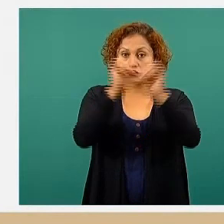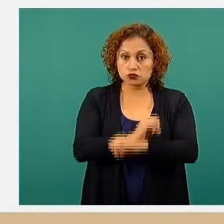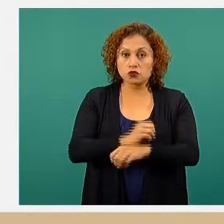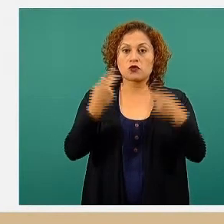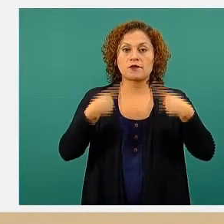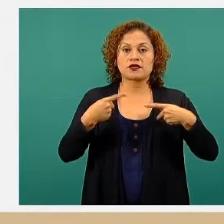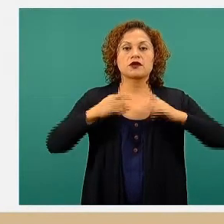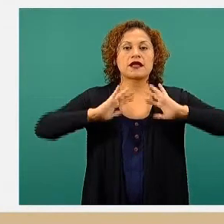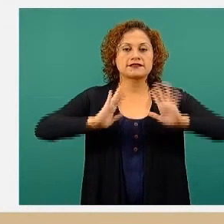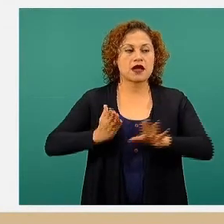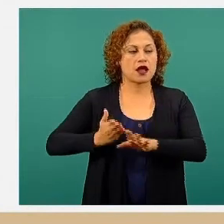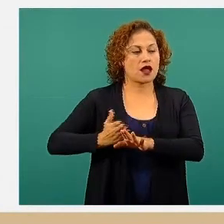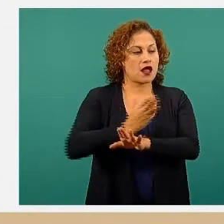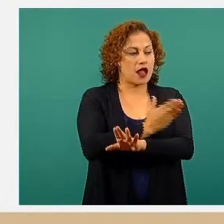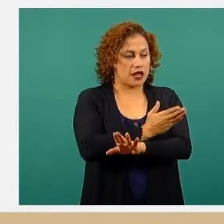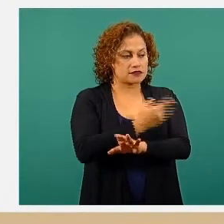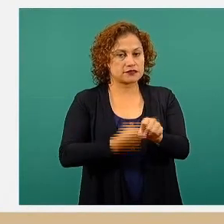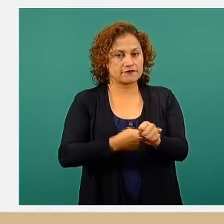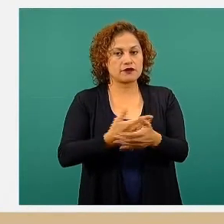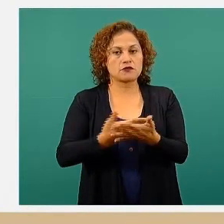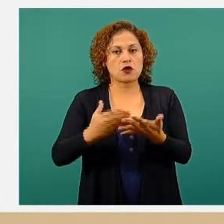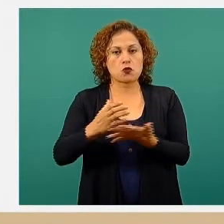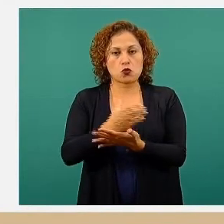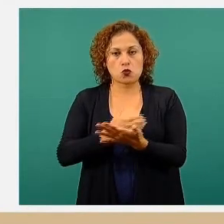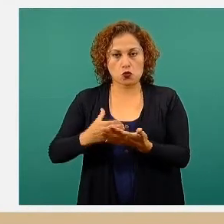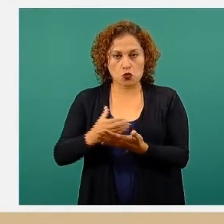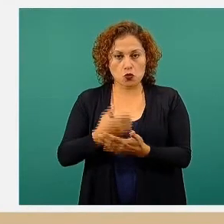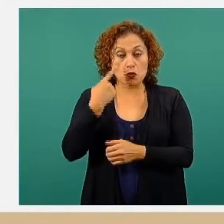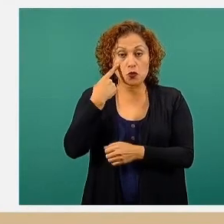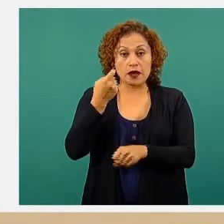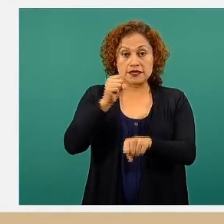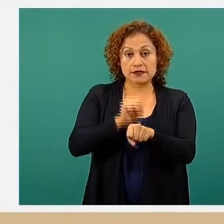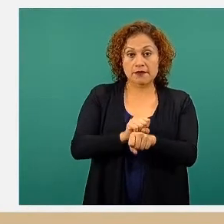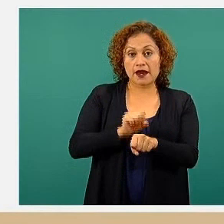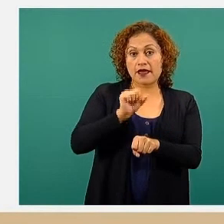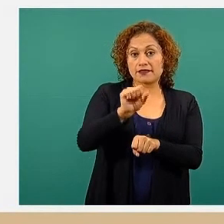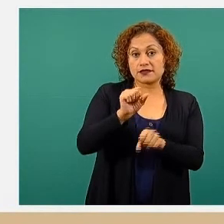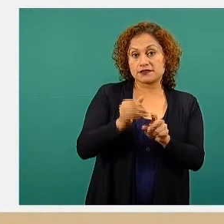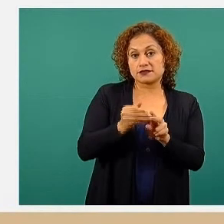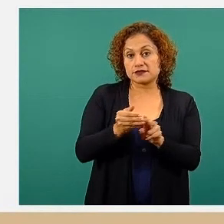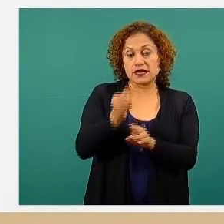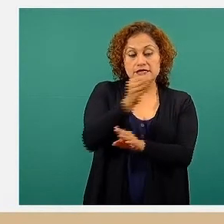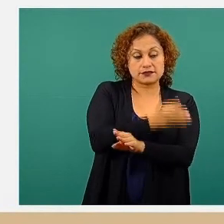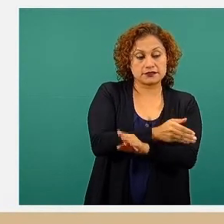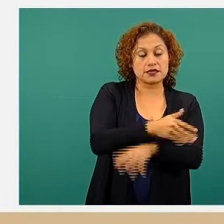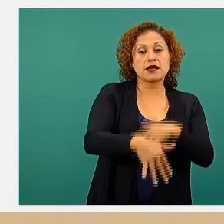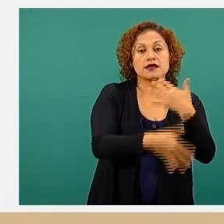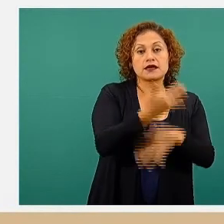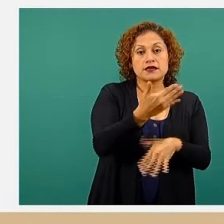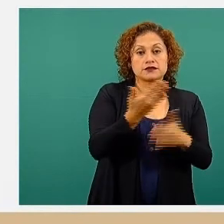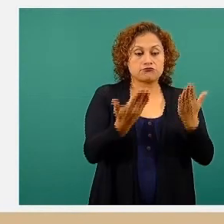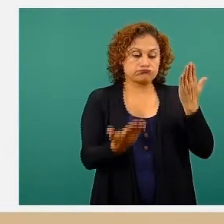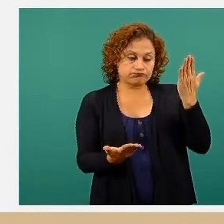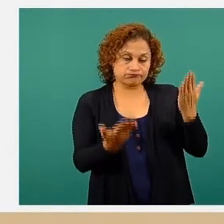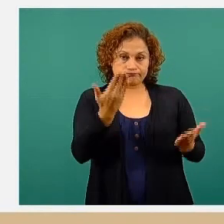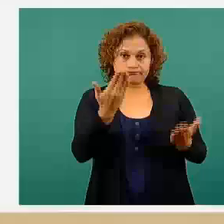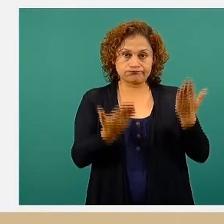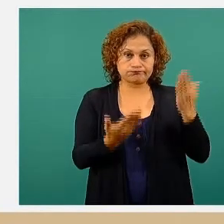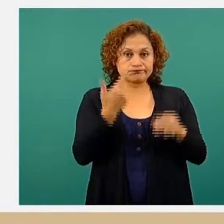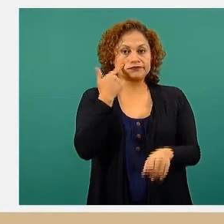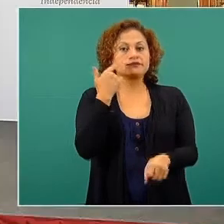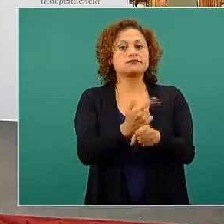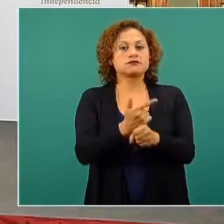importante aquí observar la diferencia que hay entre la semana 16 y 15 del presente año, en donde aún mantenemos una